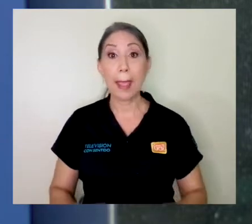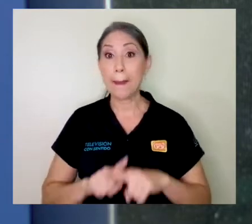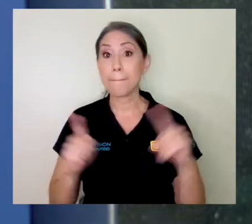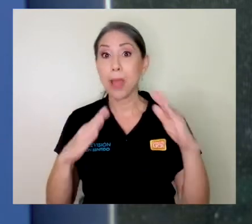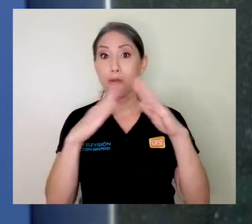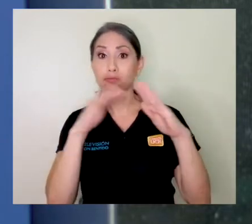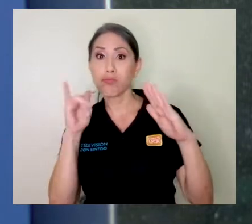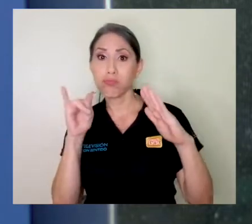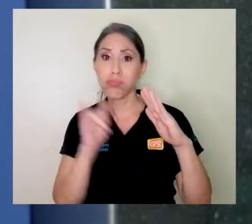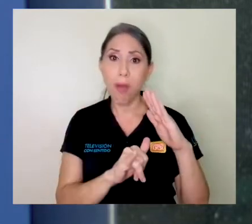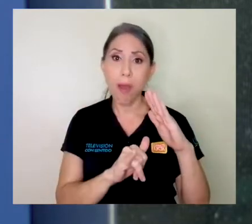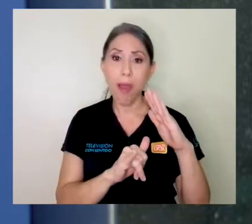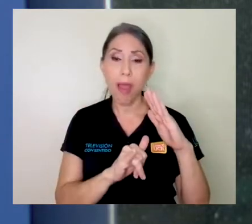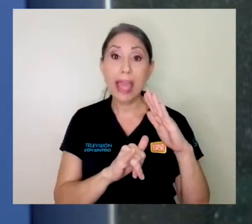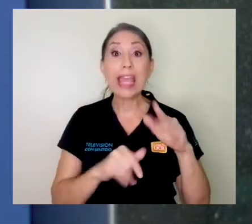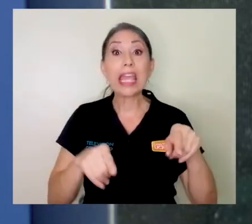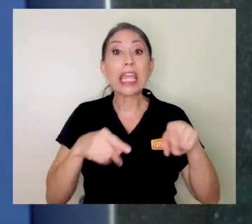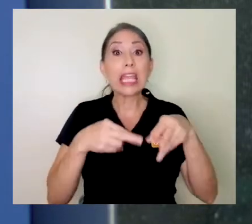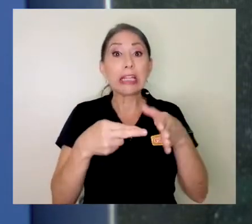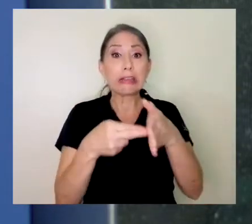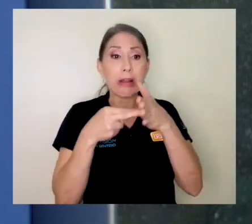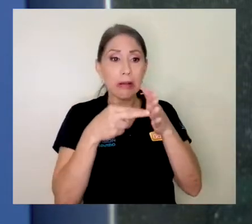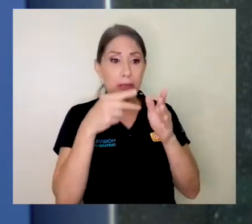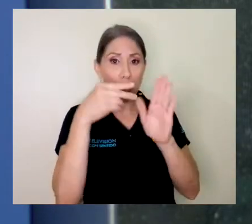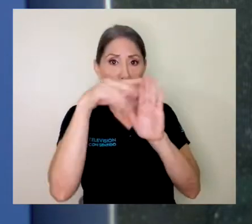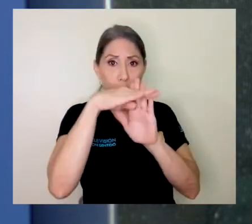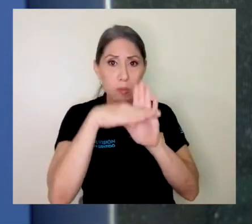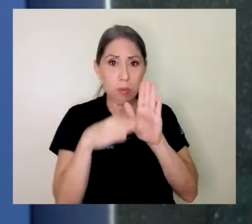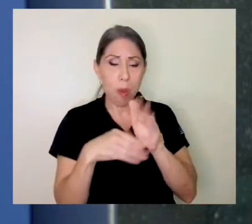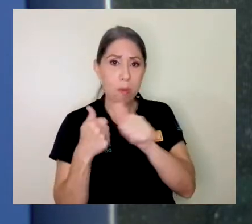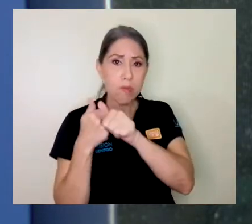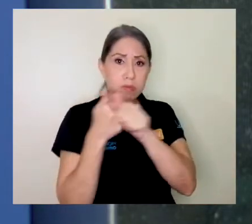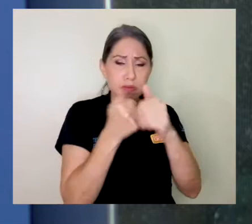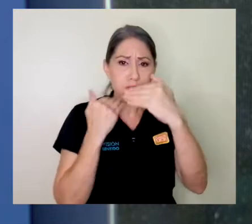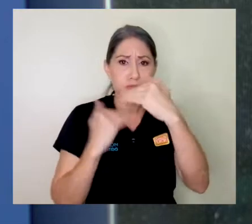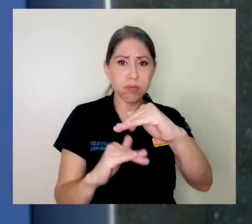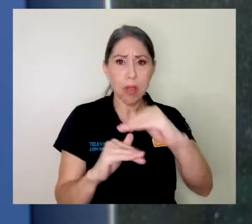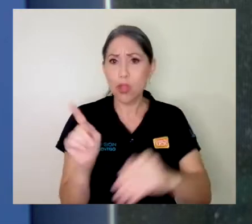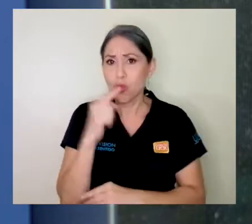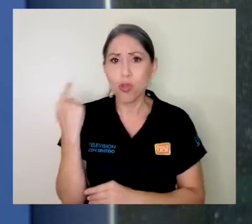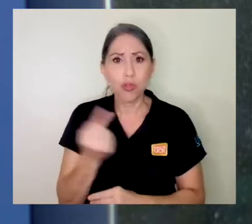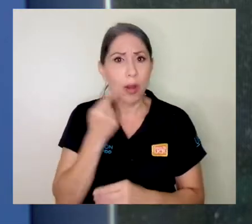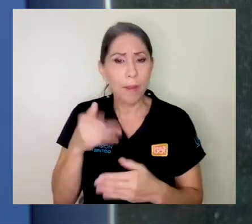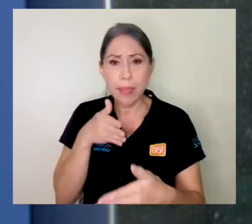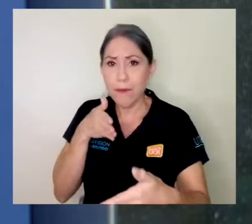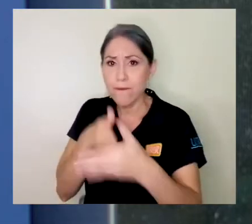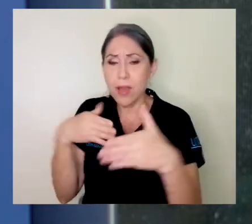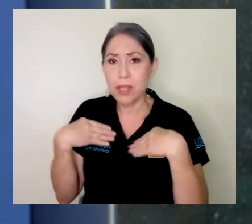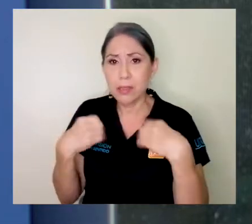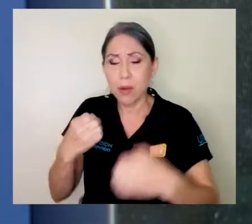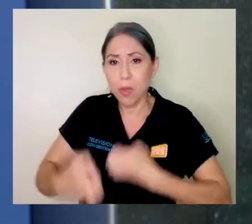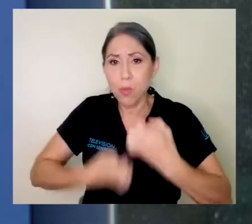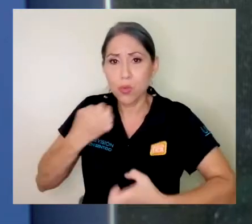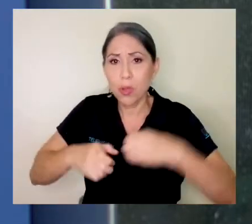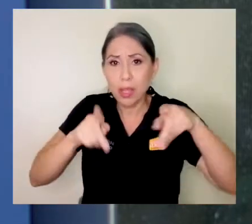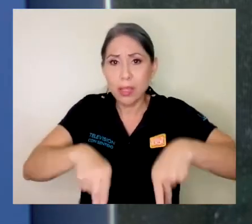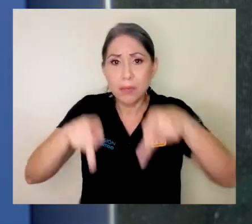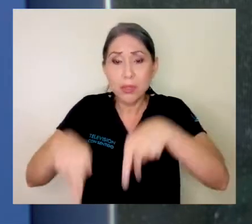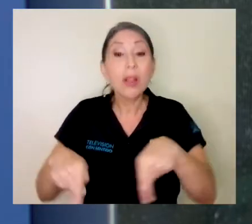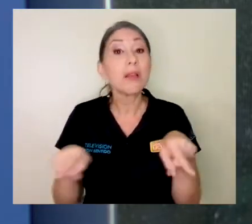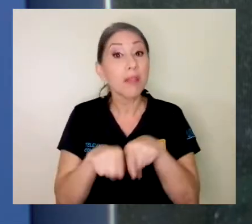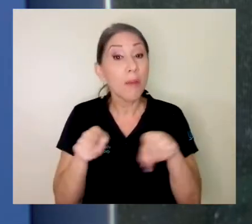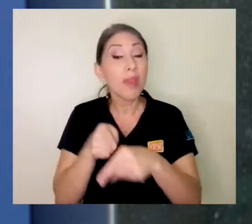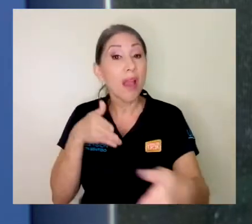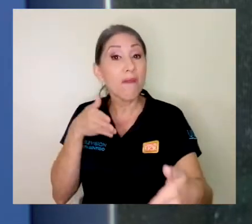Pero el confinamiento y las medidas de restricción no solo afectan la salud emocional de las personas, sino también su